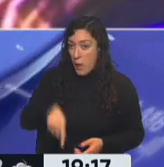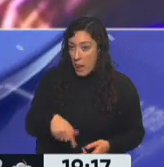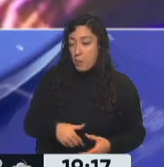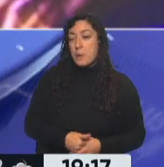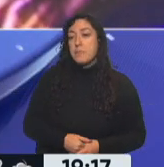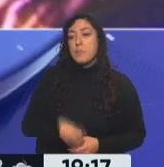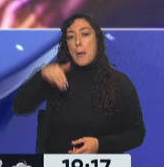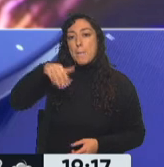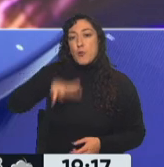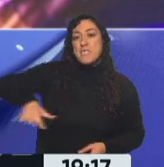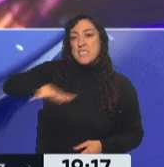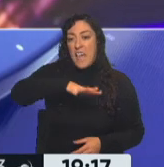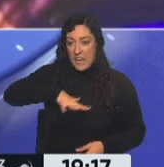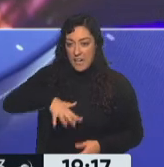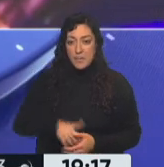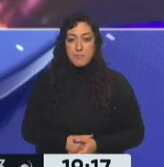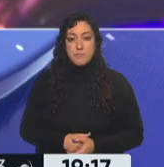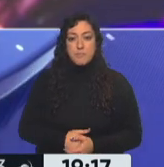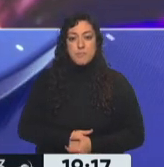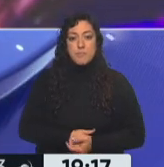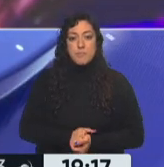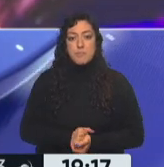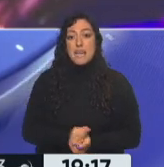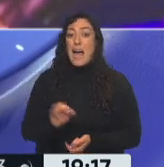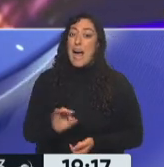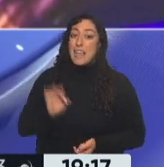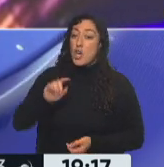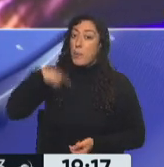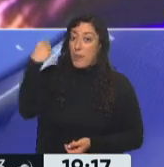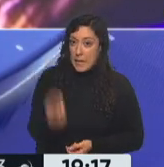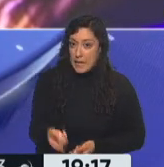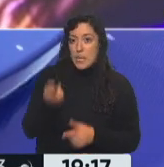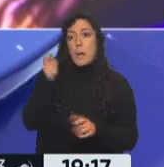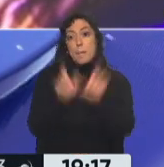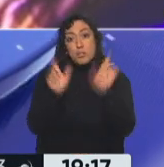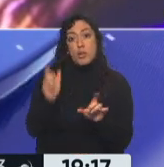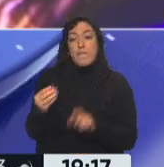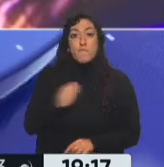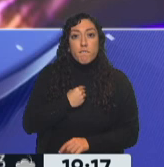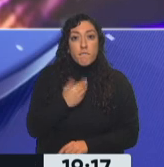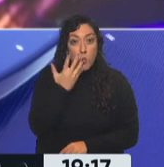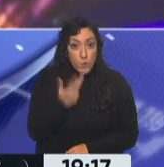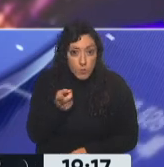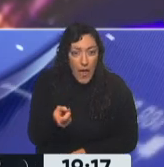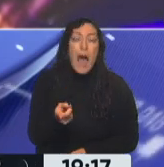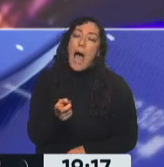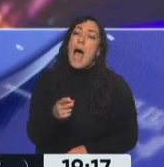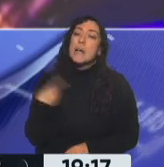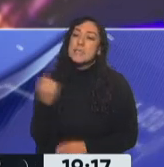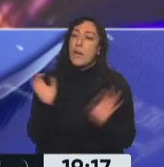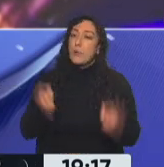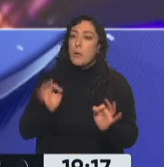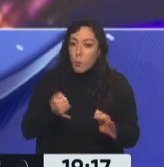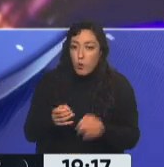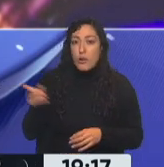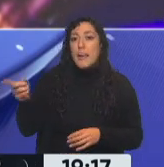el Movistar Arena, pero el año que viene. Así que para todos los fanáticos, ya sabemos, porque lo ha anunciado